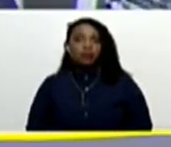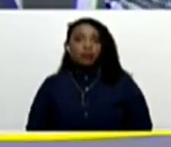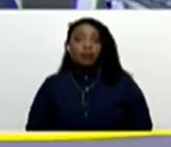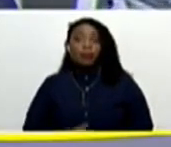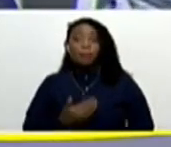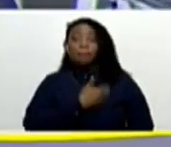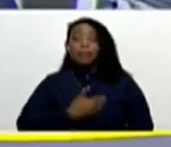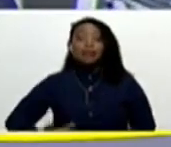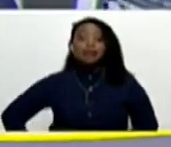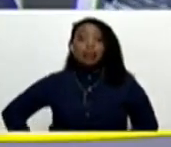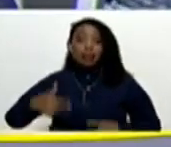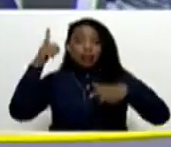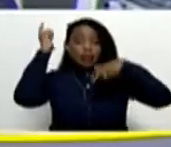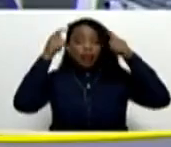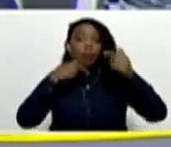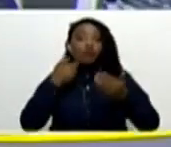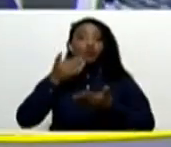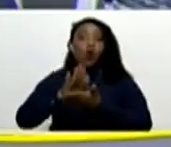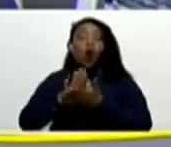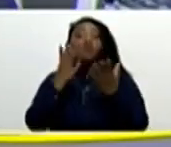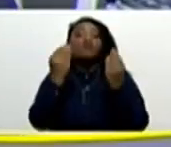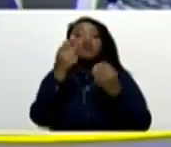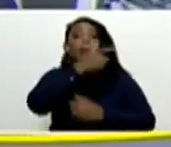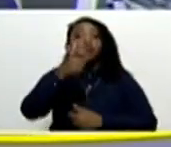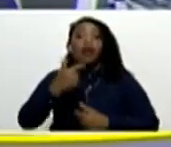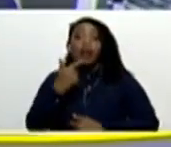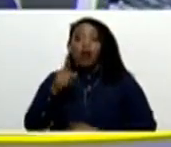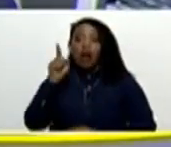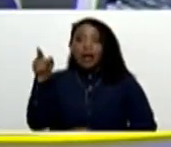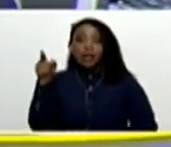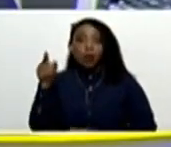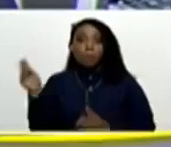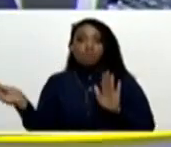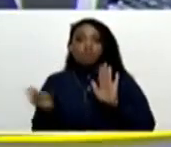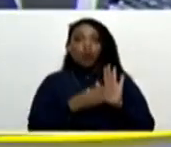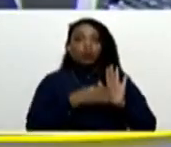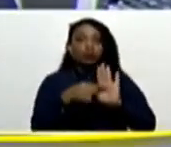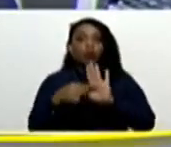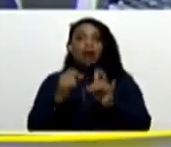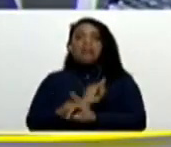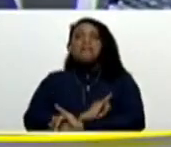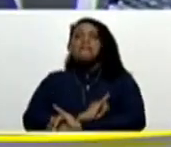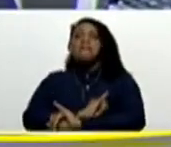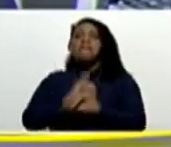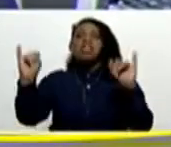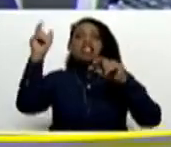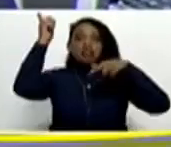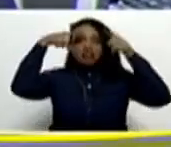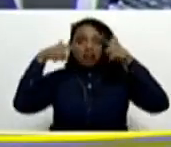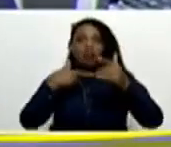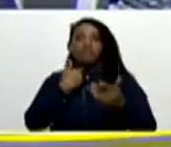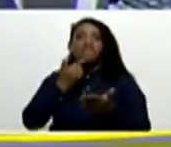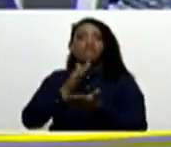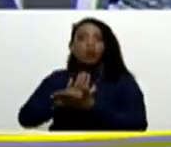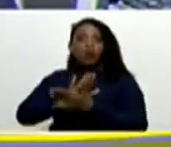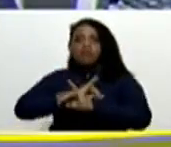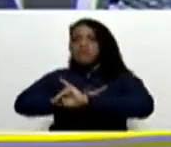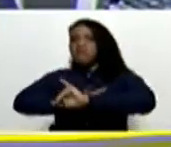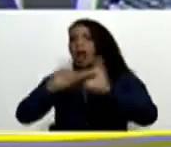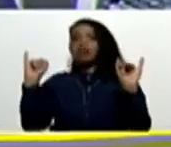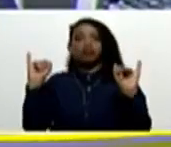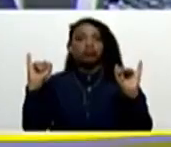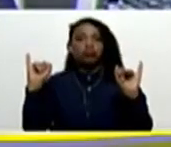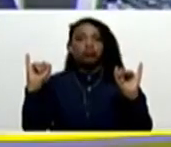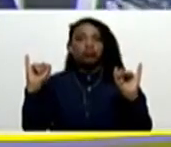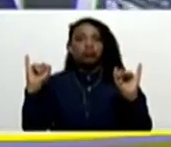presidente Chávez falleció, muchos dijeron que eso marcaba el fin del chavismo. That the integration movement